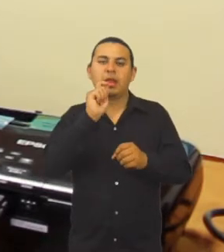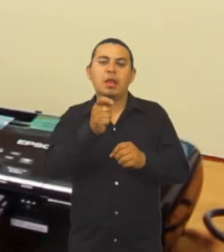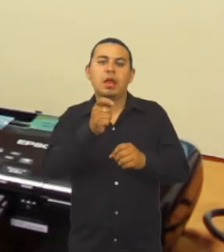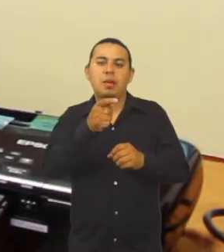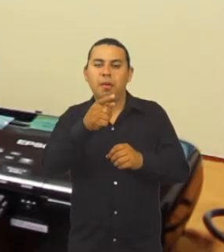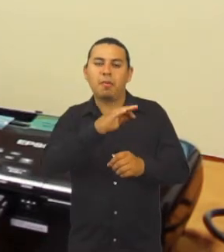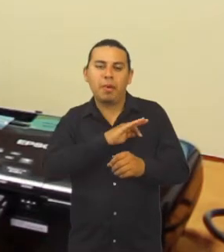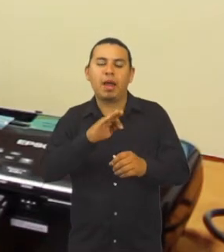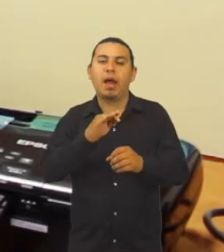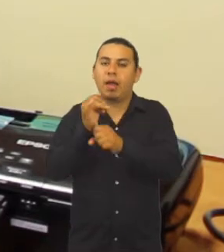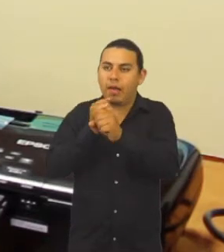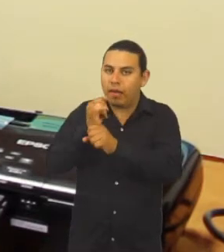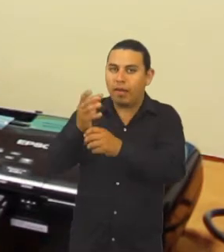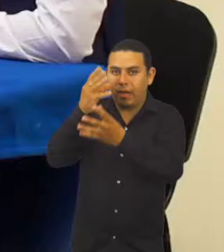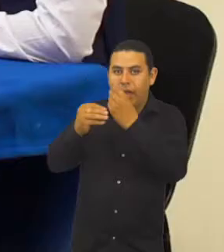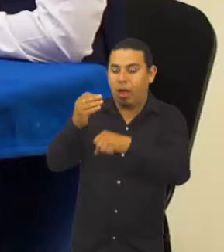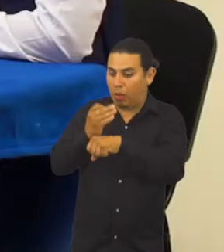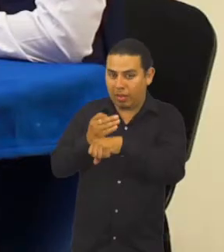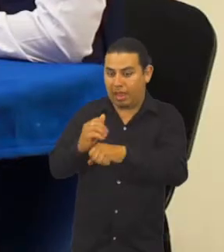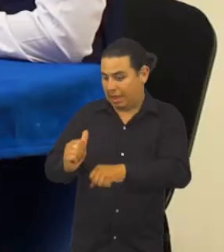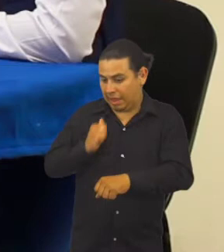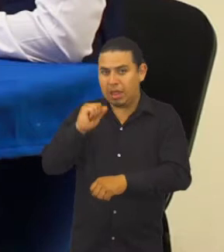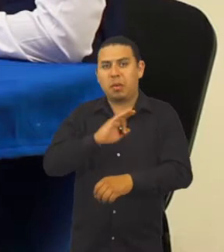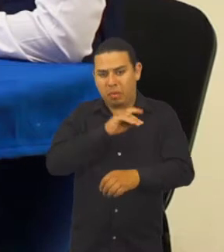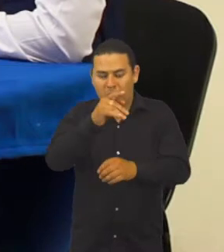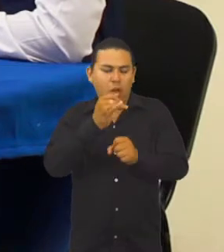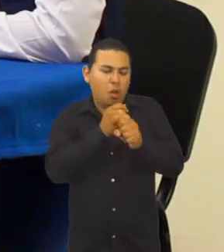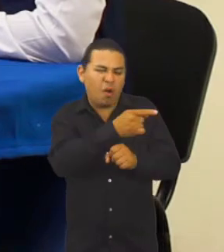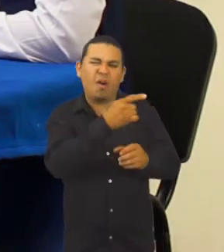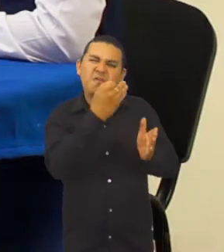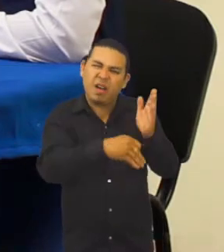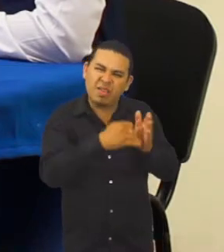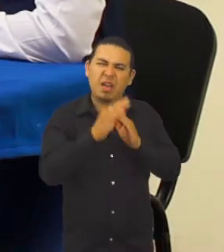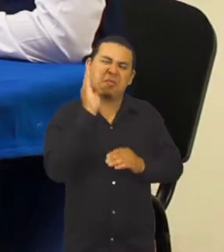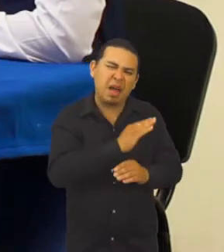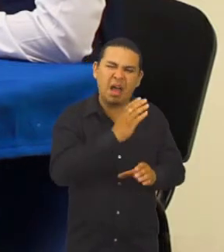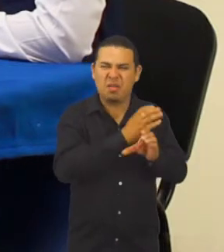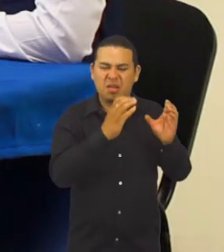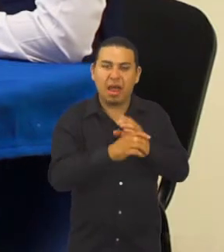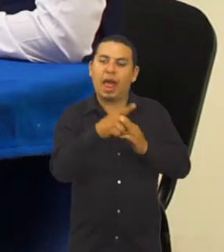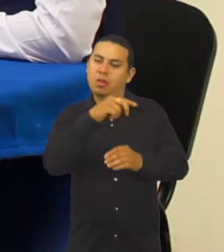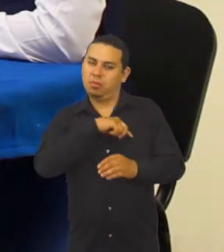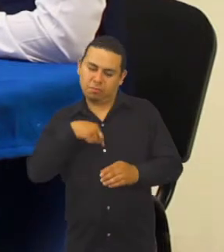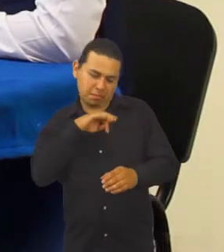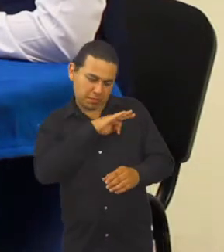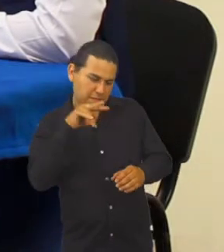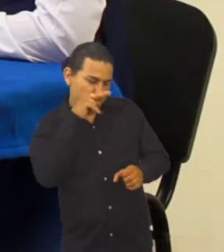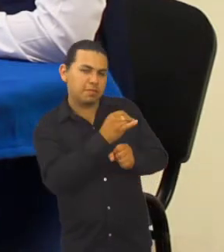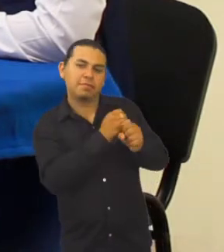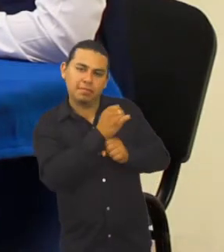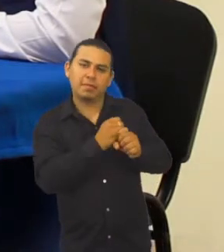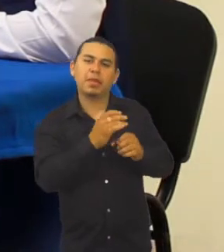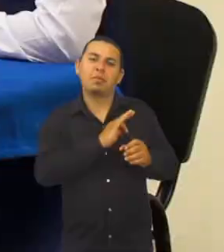está presentando y se encuentra ante la Comisión de Administración de Justicia y estamos a tiempo para poder hacer las